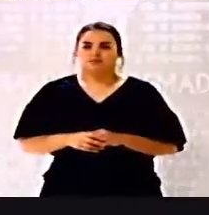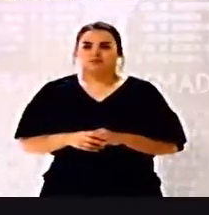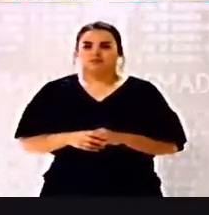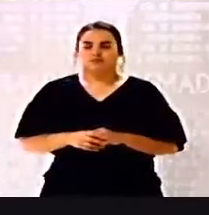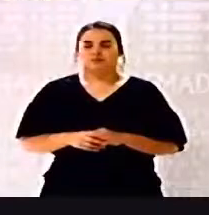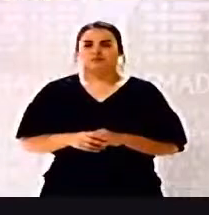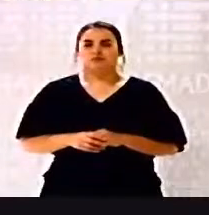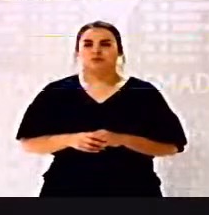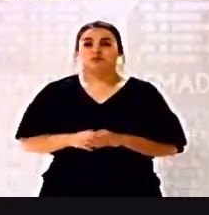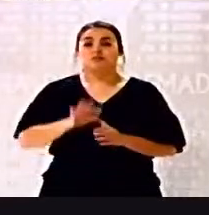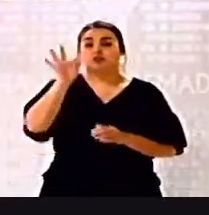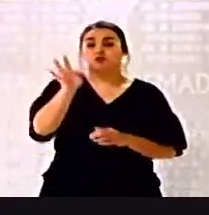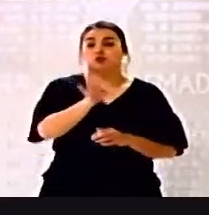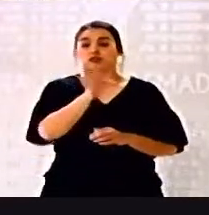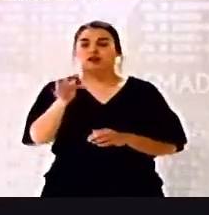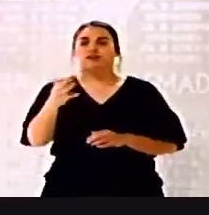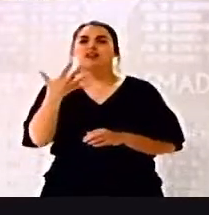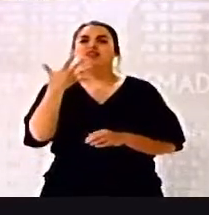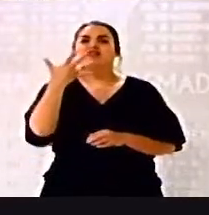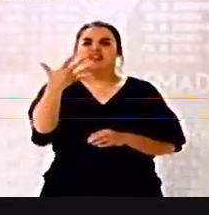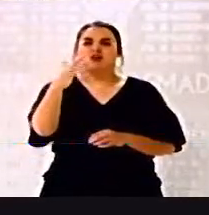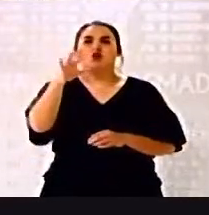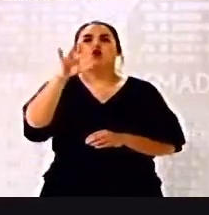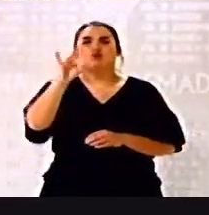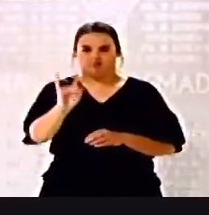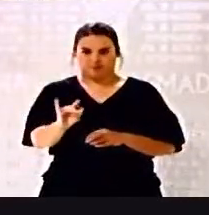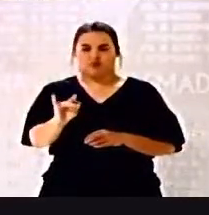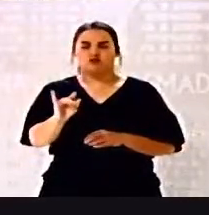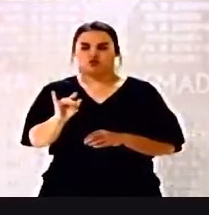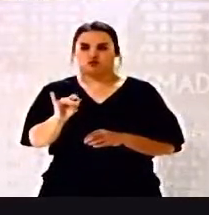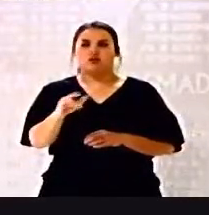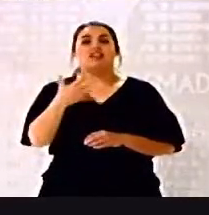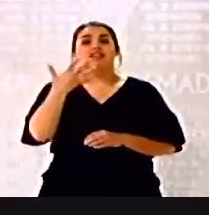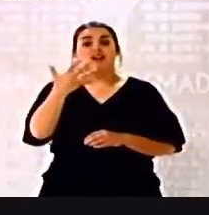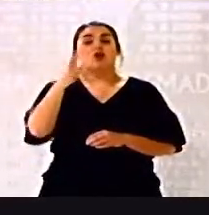Tenemos un total de 5 casos confirmados,